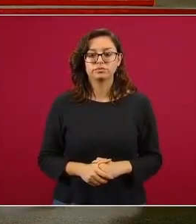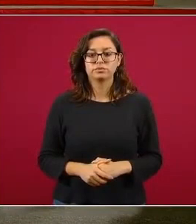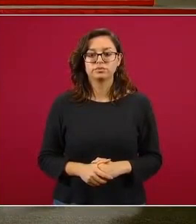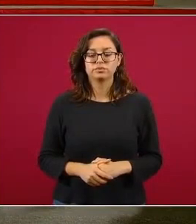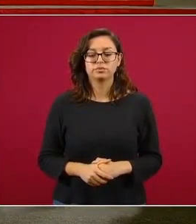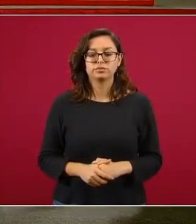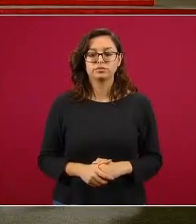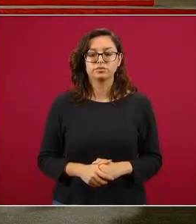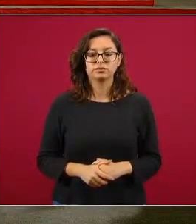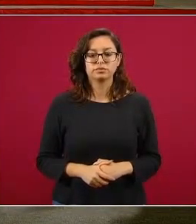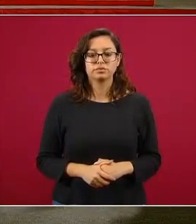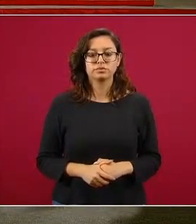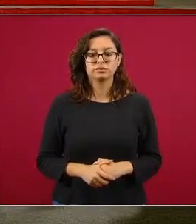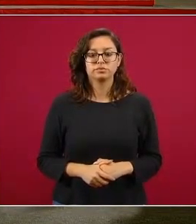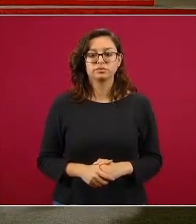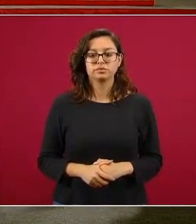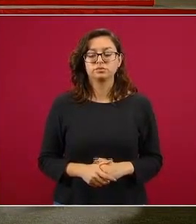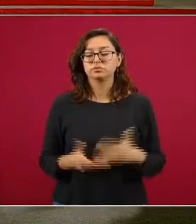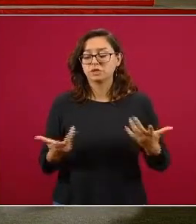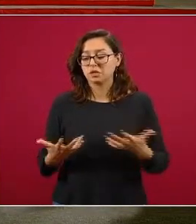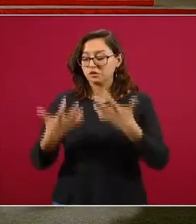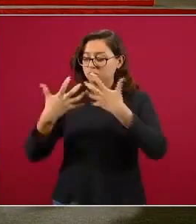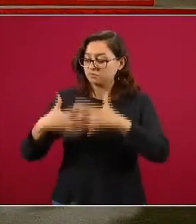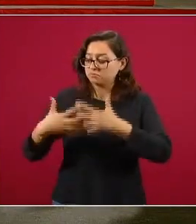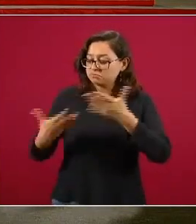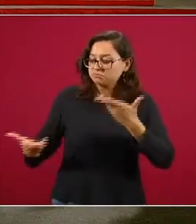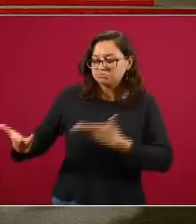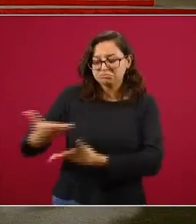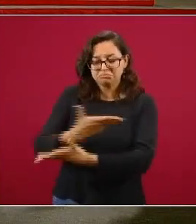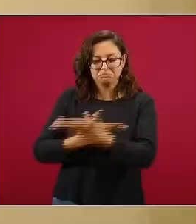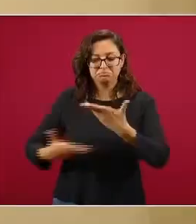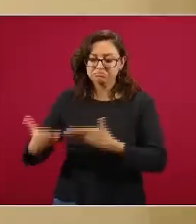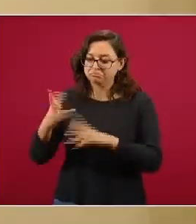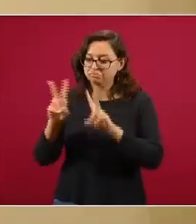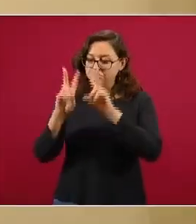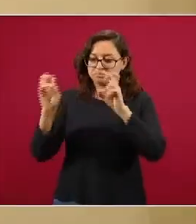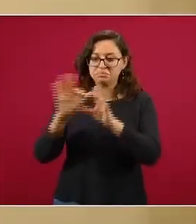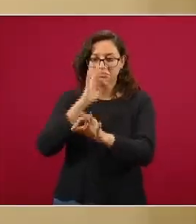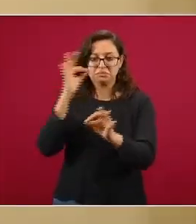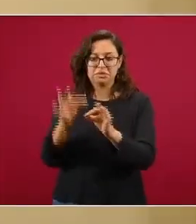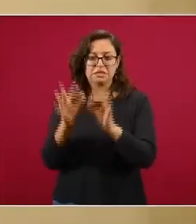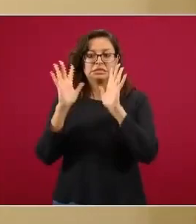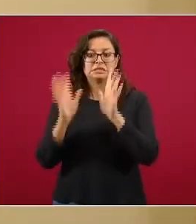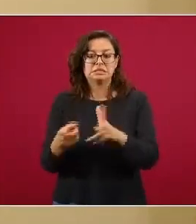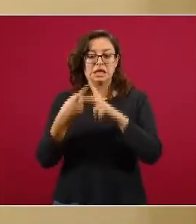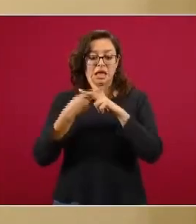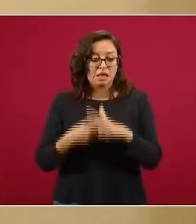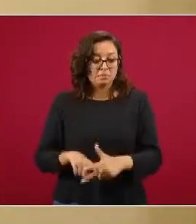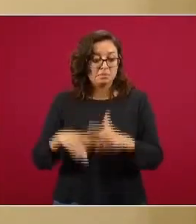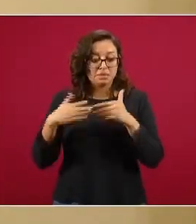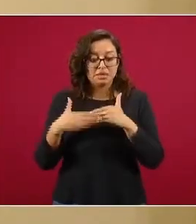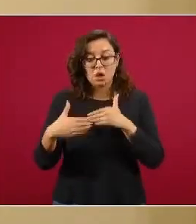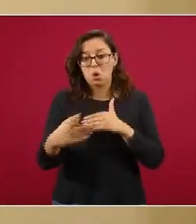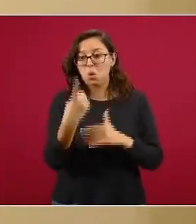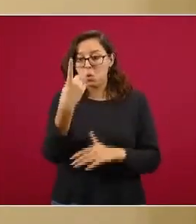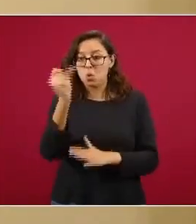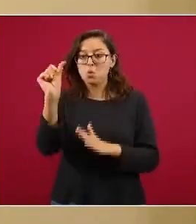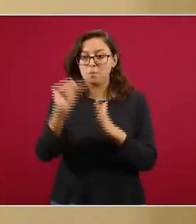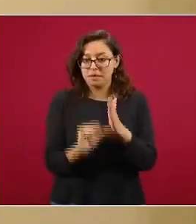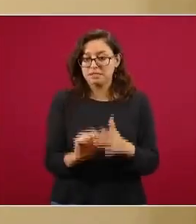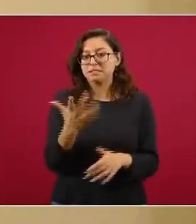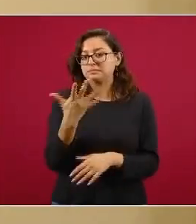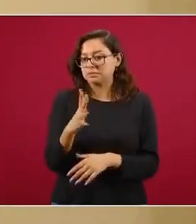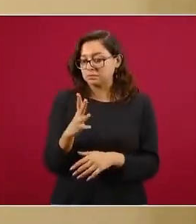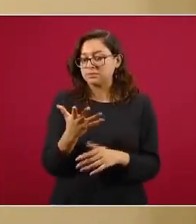Bien. Con esto terminamos lo de fábricas de economía solidaria, que justamente ya arrancamos. En un mes aproximadamente estaremos ya habilitando